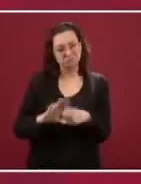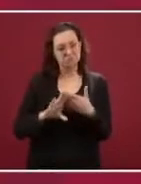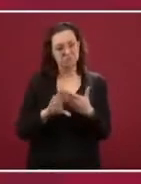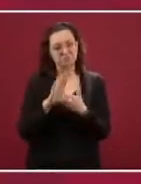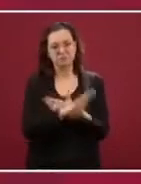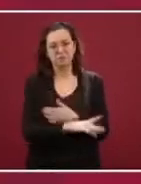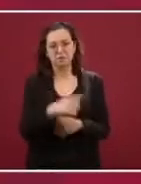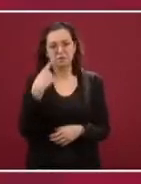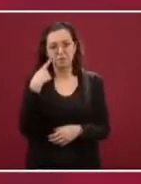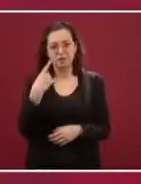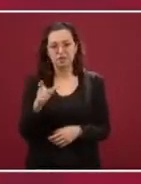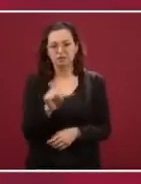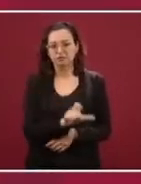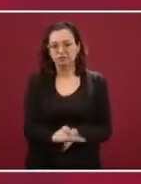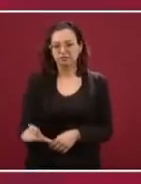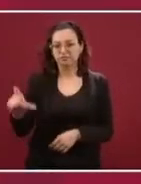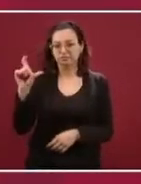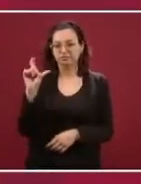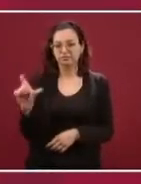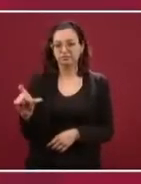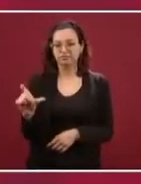Mire, este es el Detente.